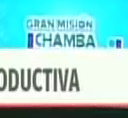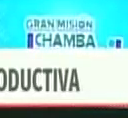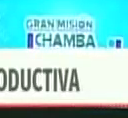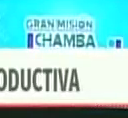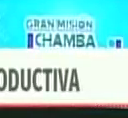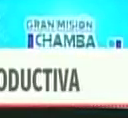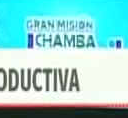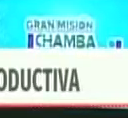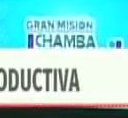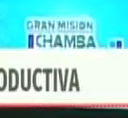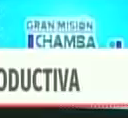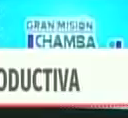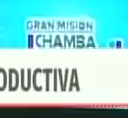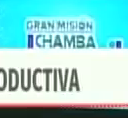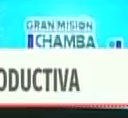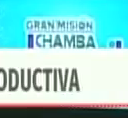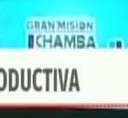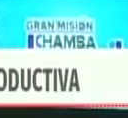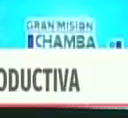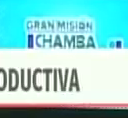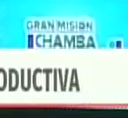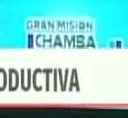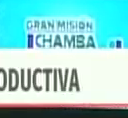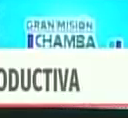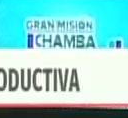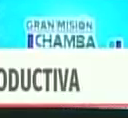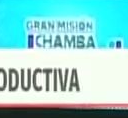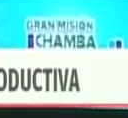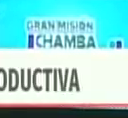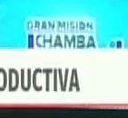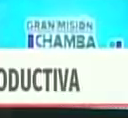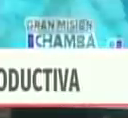Los aprendices del INSE, si andan por ahí.